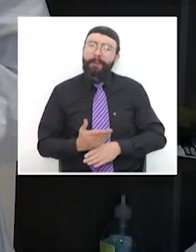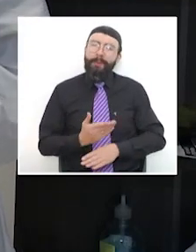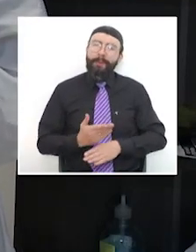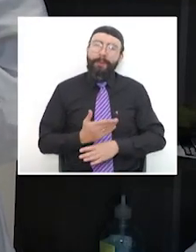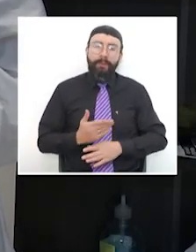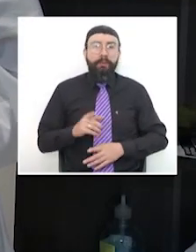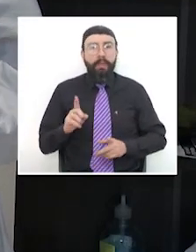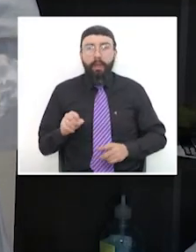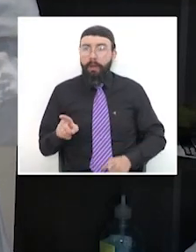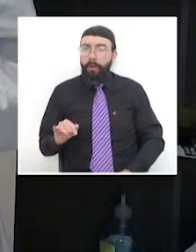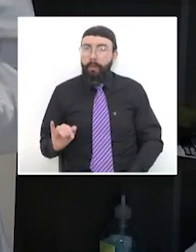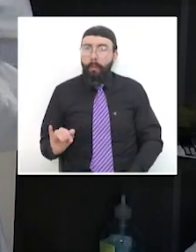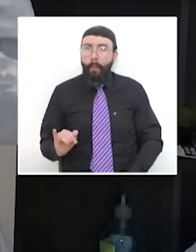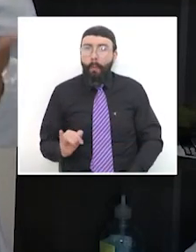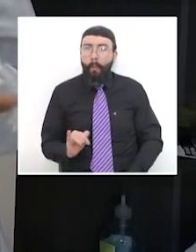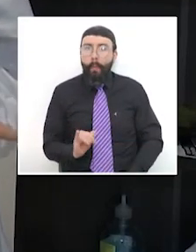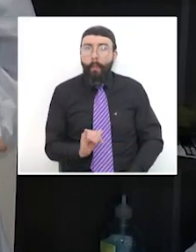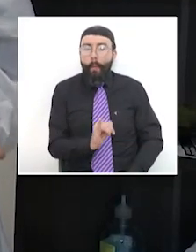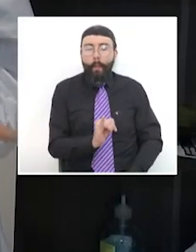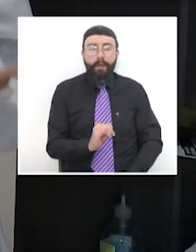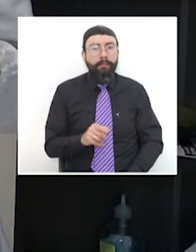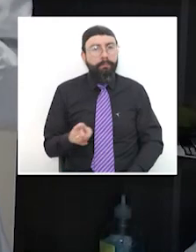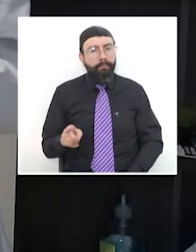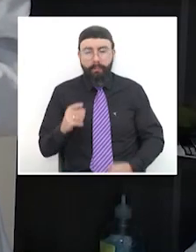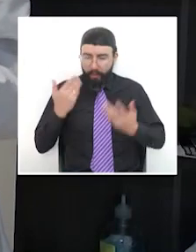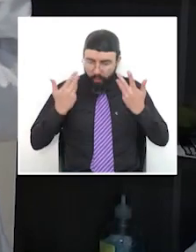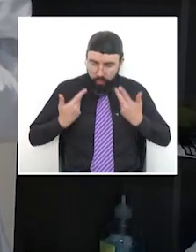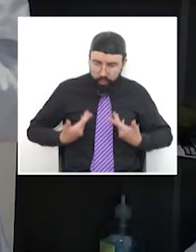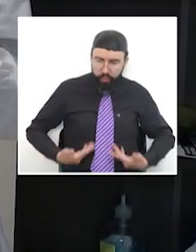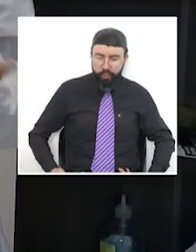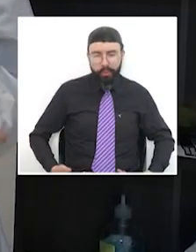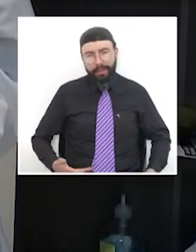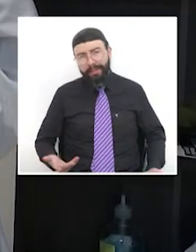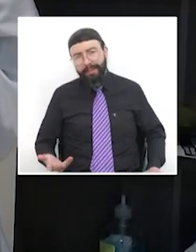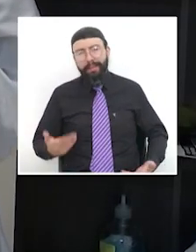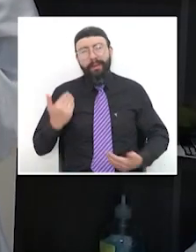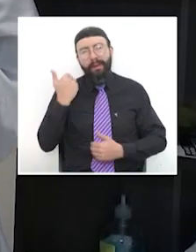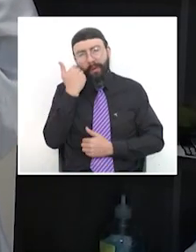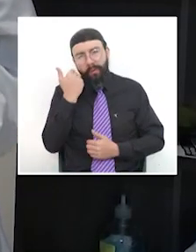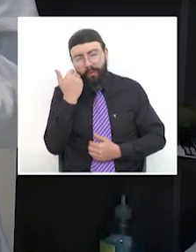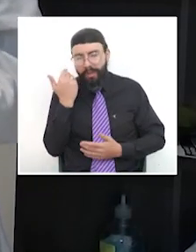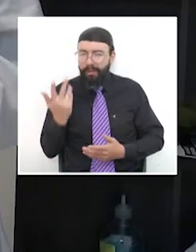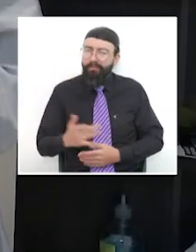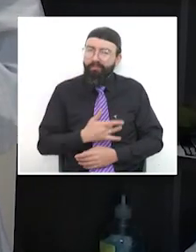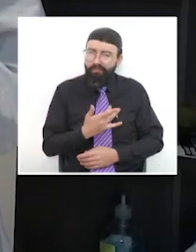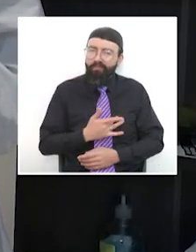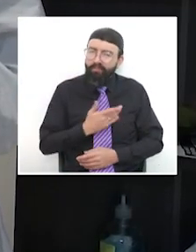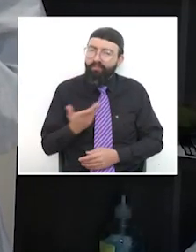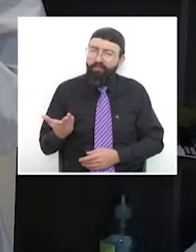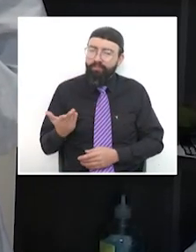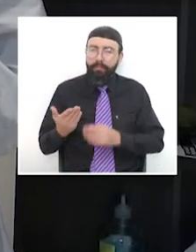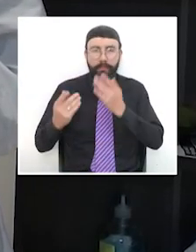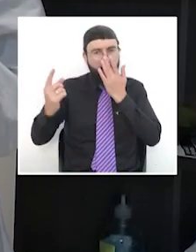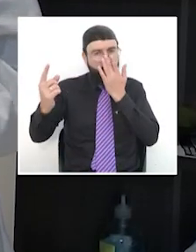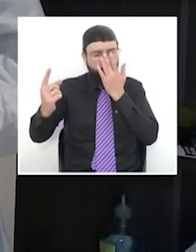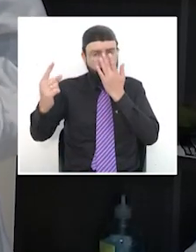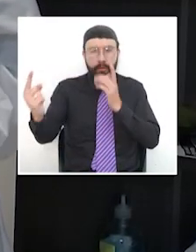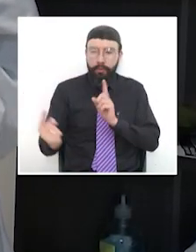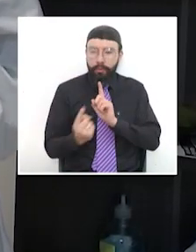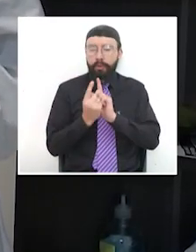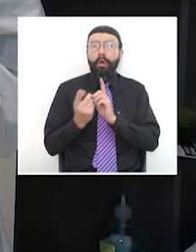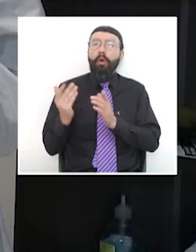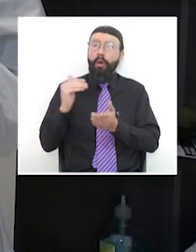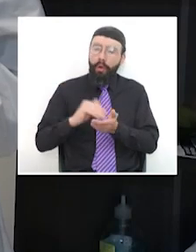ha bajado de peso y su estado general se ha visto pues muy comprometido. Él por esto consulta